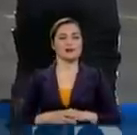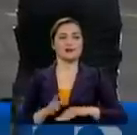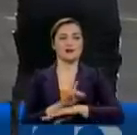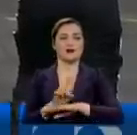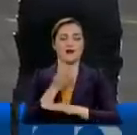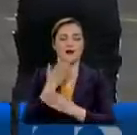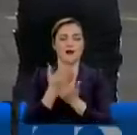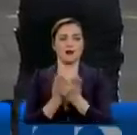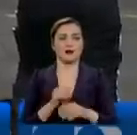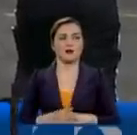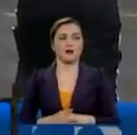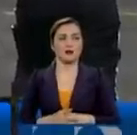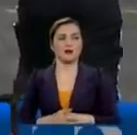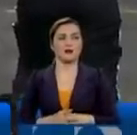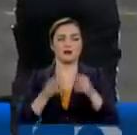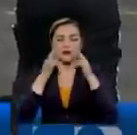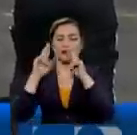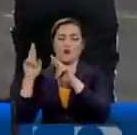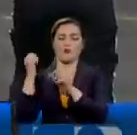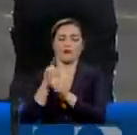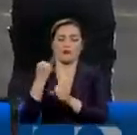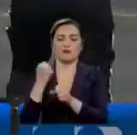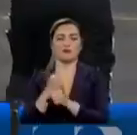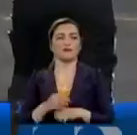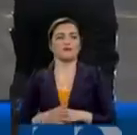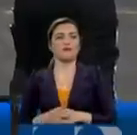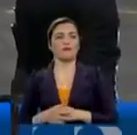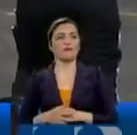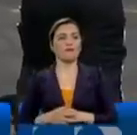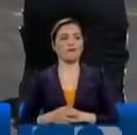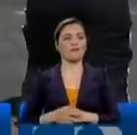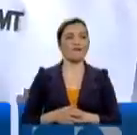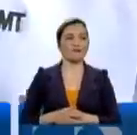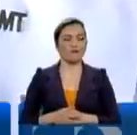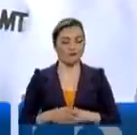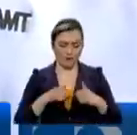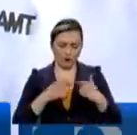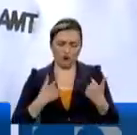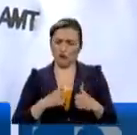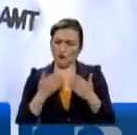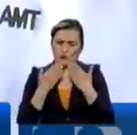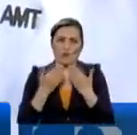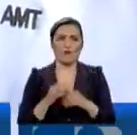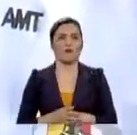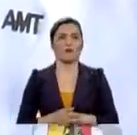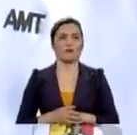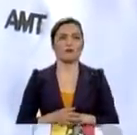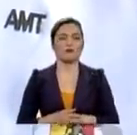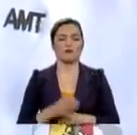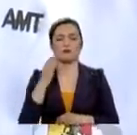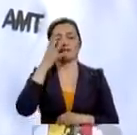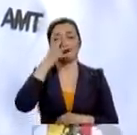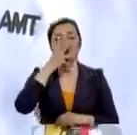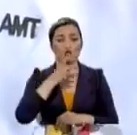directivos, ¿no? Que reconocen nuestro trabajo, aparte de que nosotros lo hacemos de corazón. Fue algo muy hermoso al